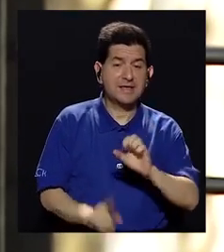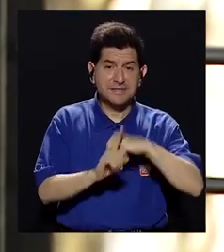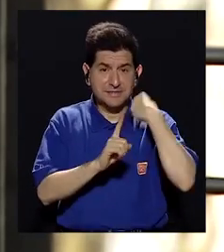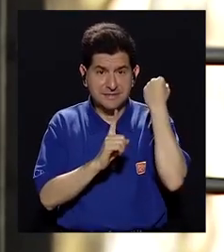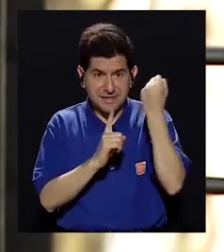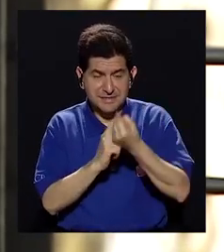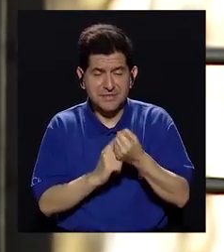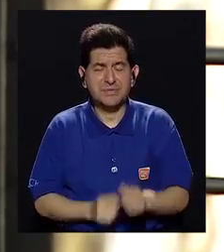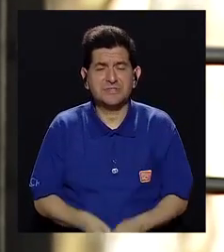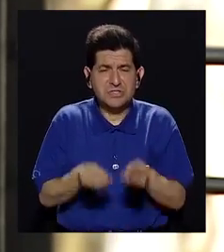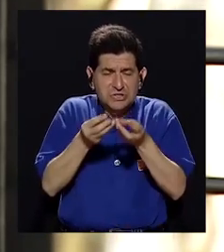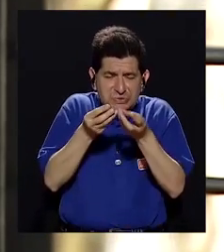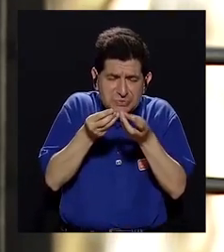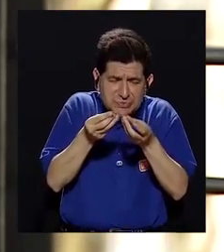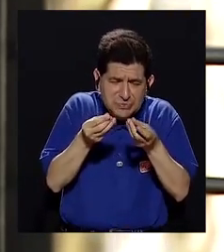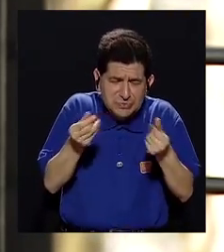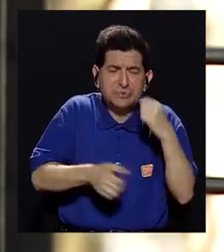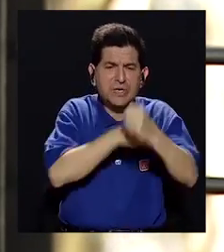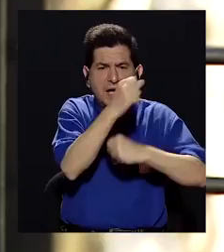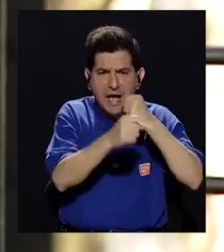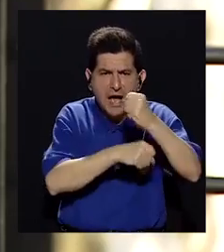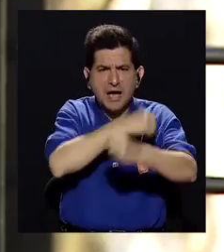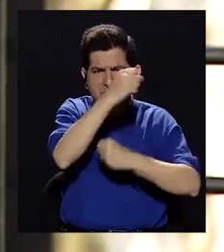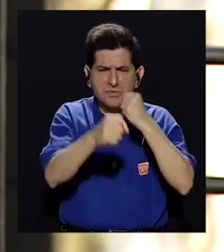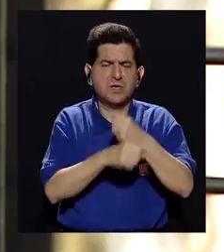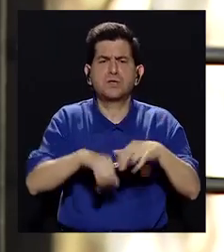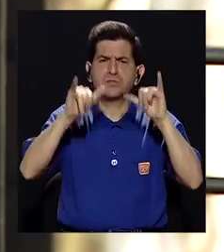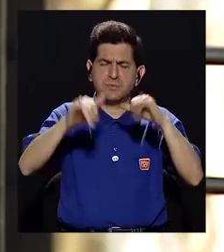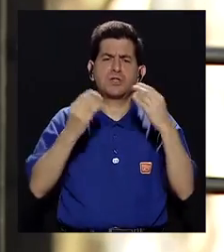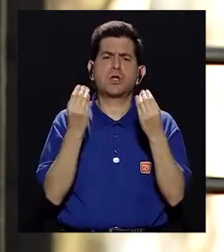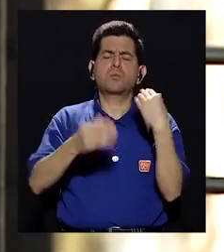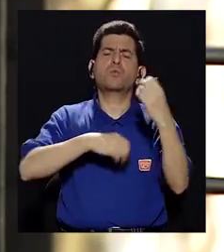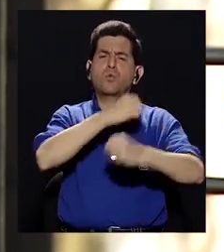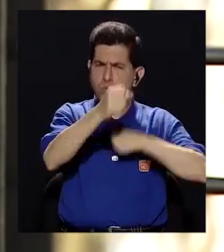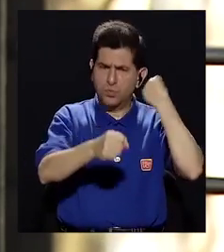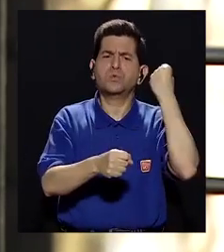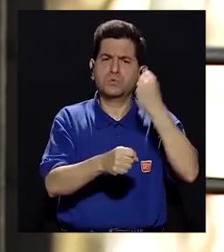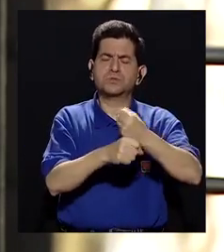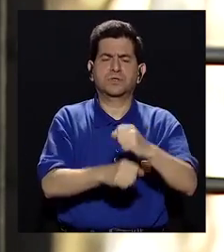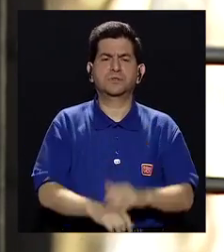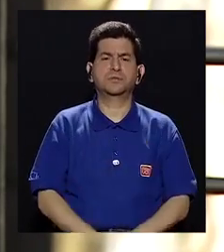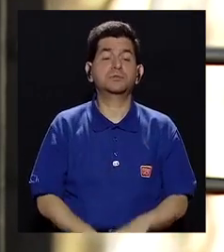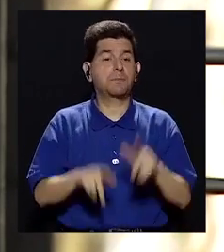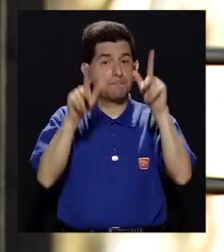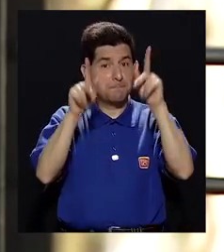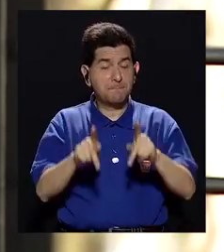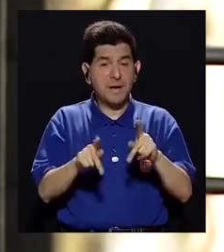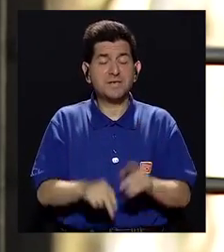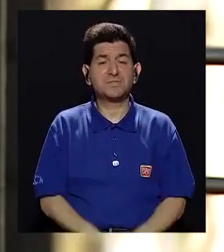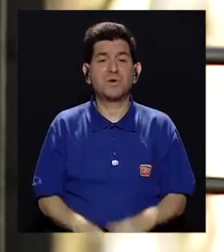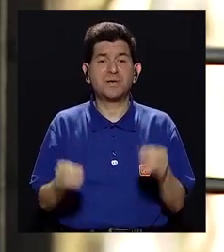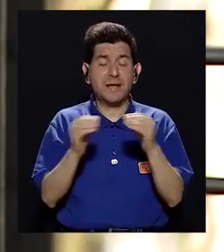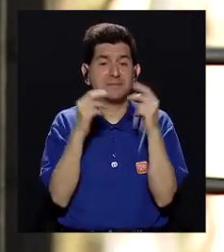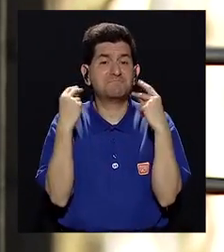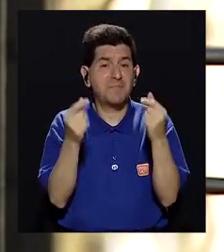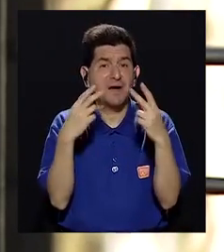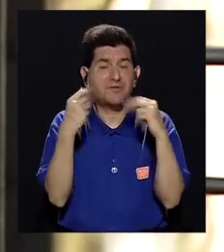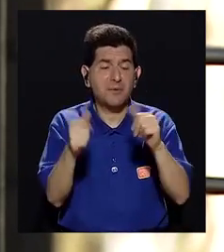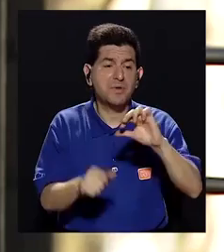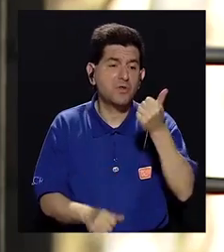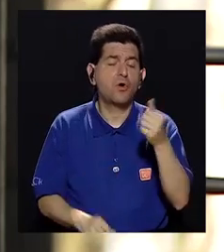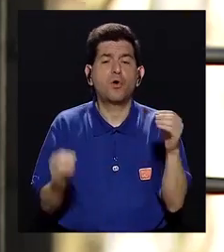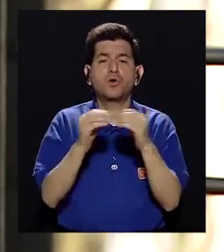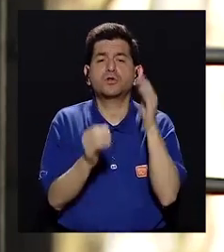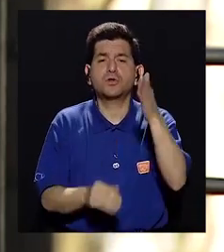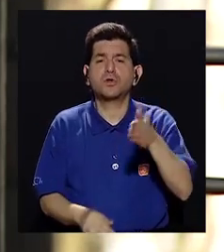esto es lo que se va gastando a través de los años. Por dicha nos dura muchos años. Hay personas que se les gasta un poquito más rápido,